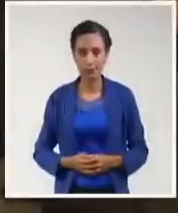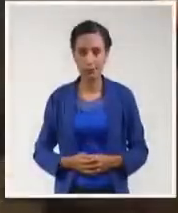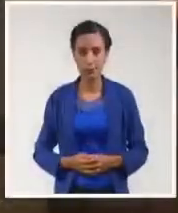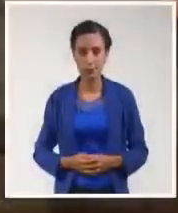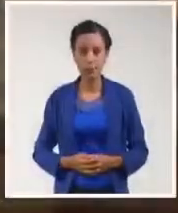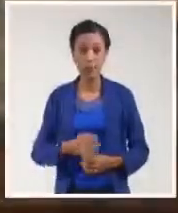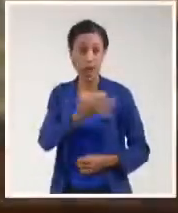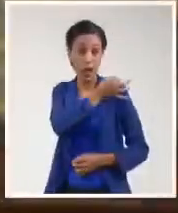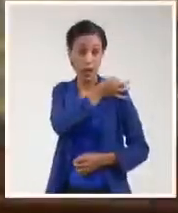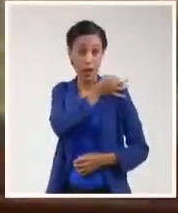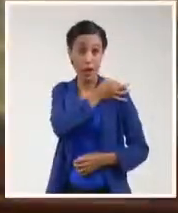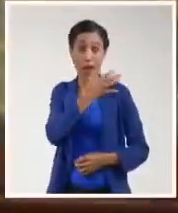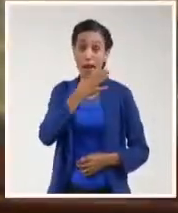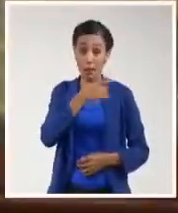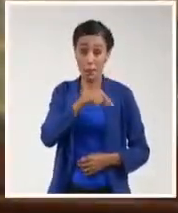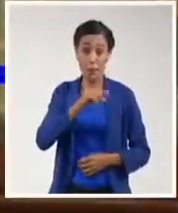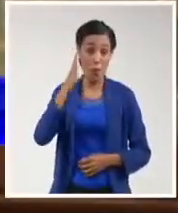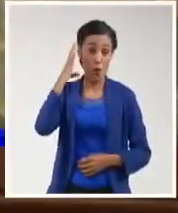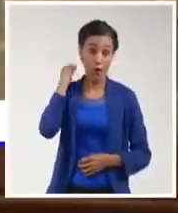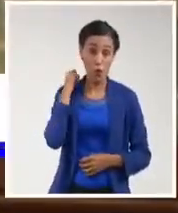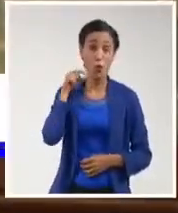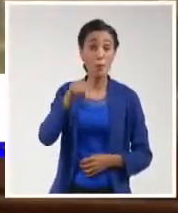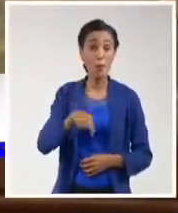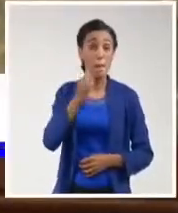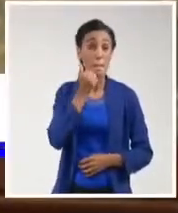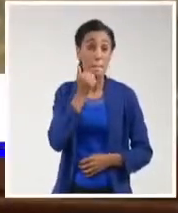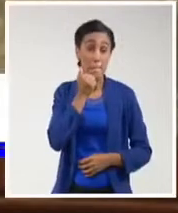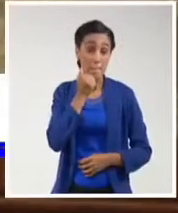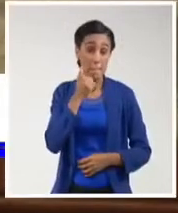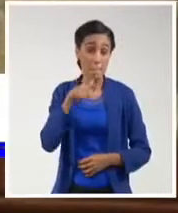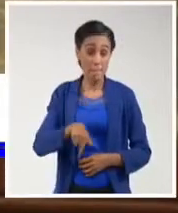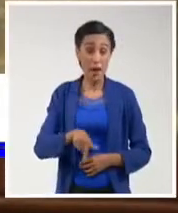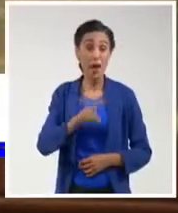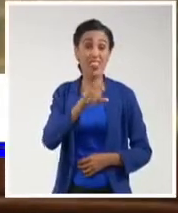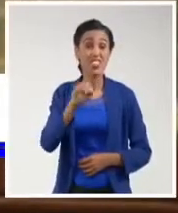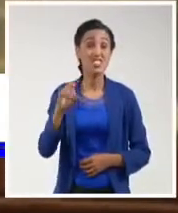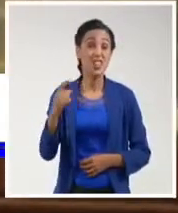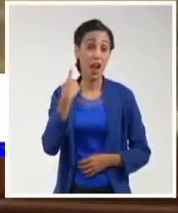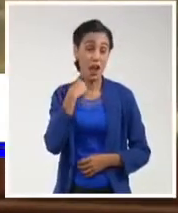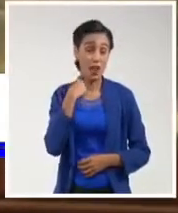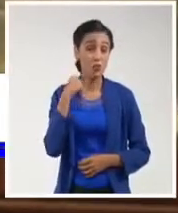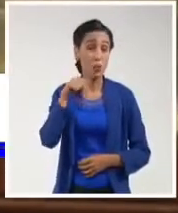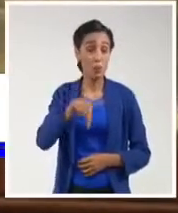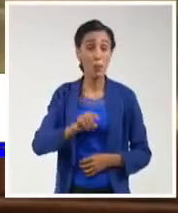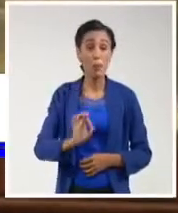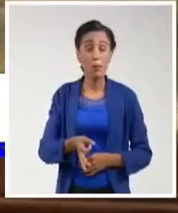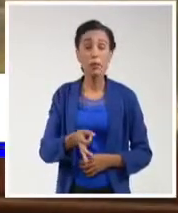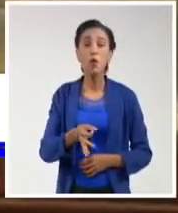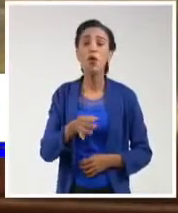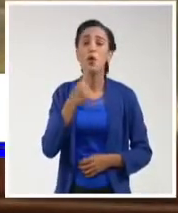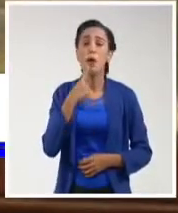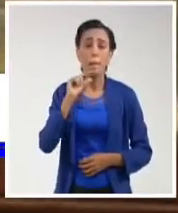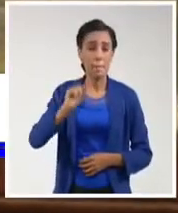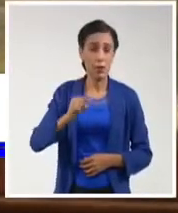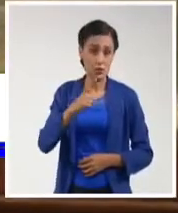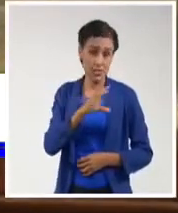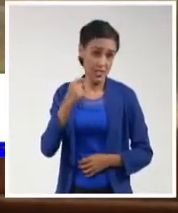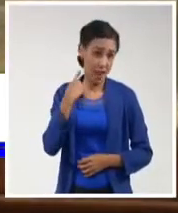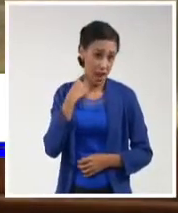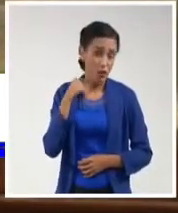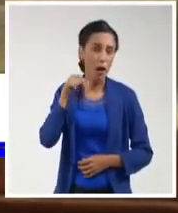Ruz ha sido, durante más de medio siglo, protagonista excepcional de la historia de Cuba